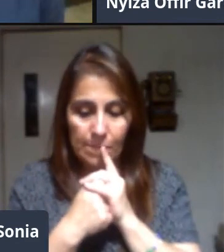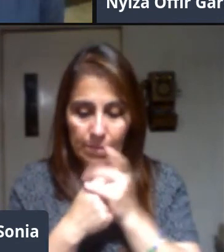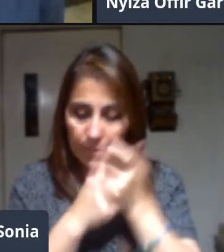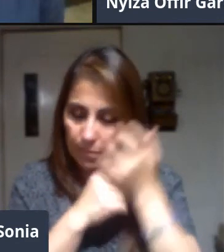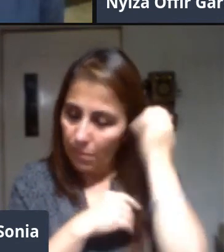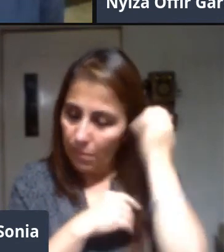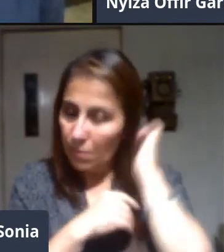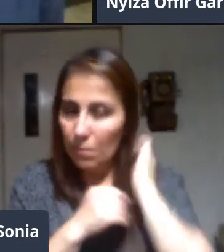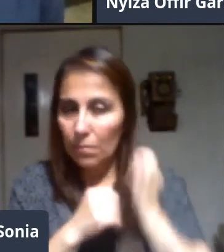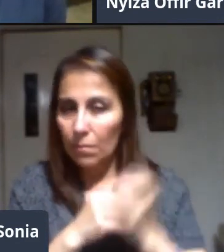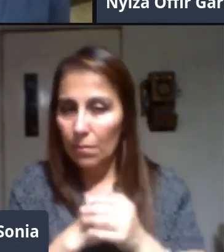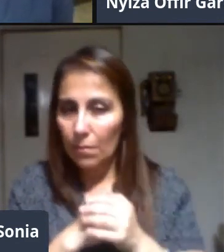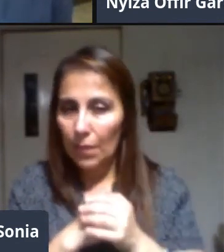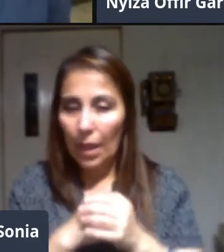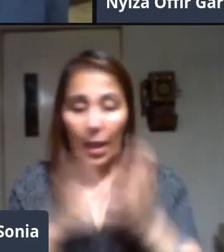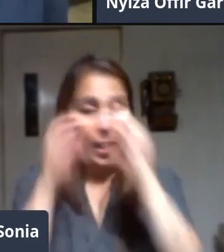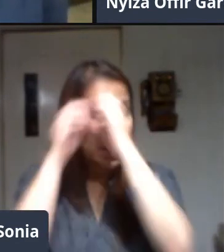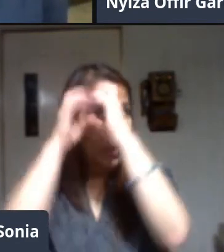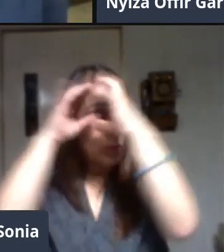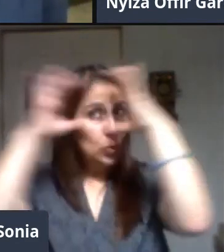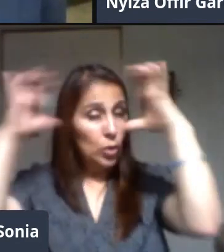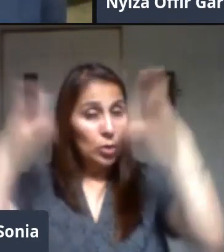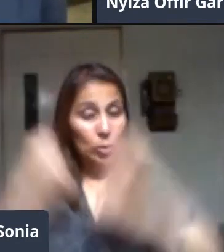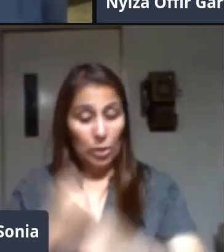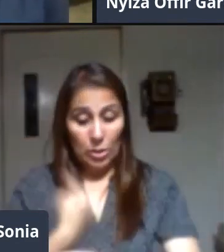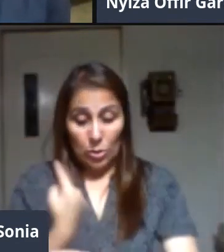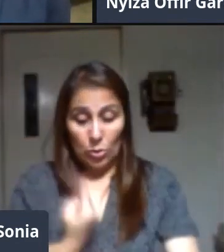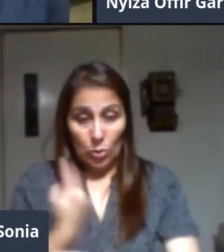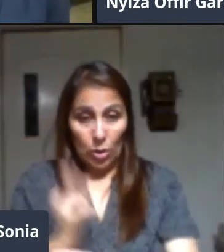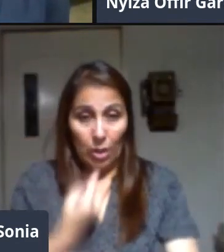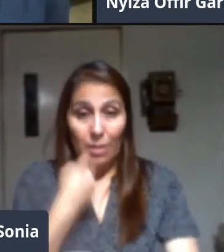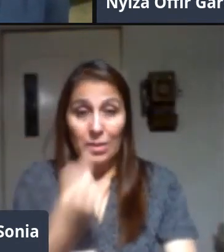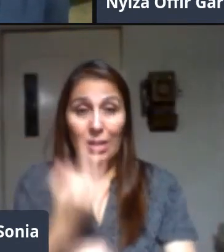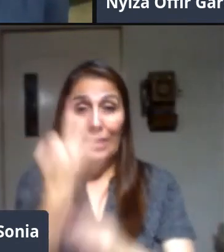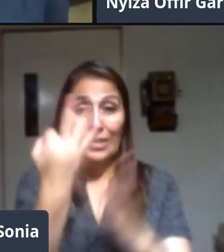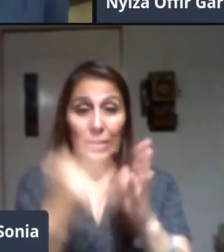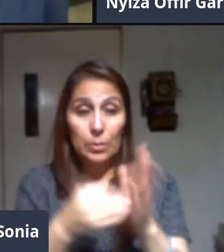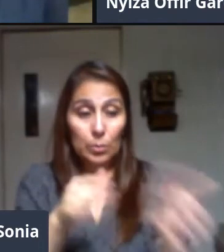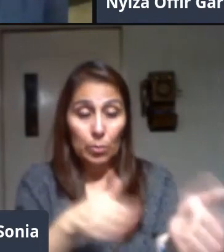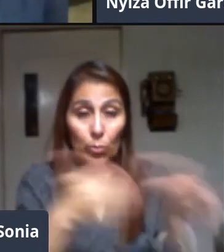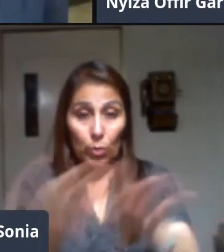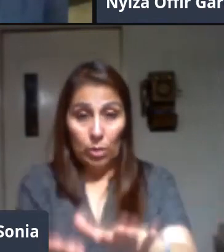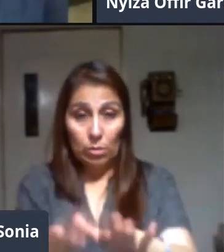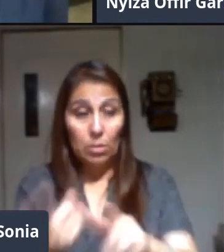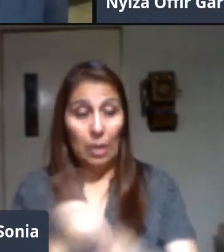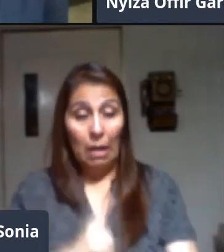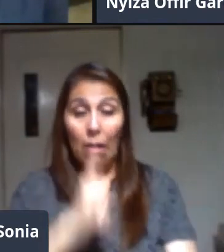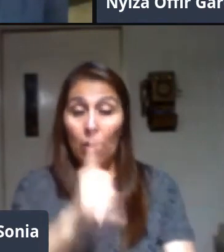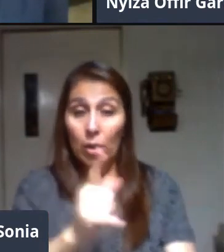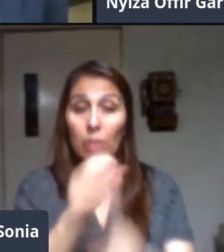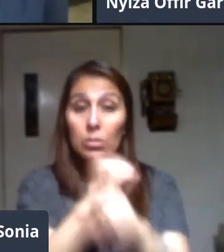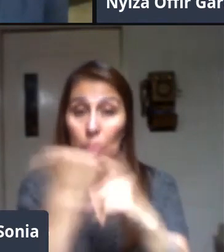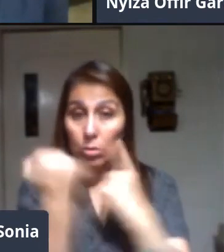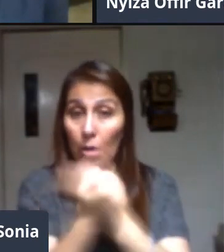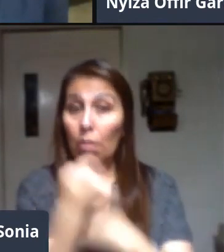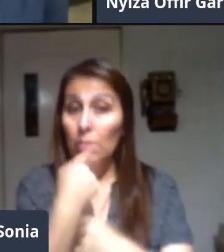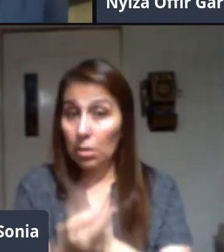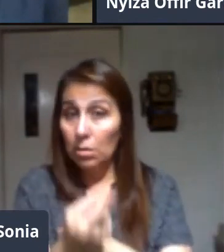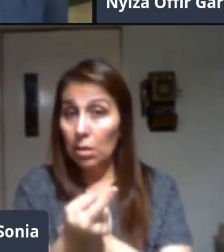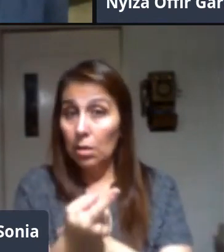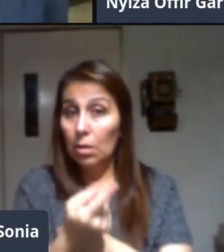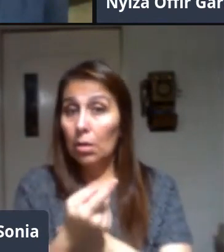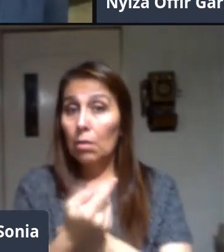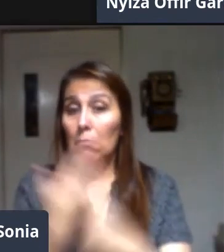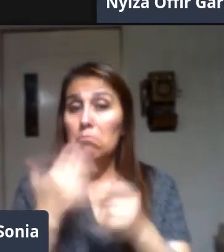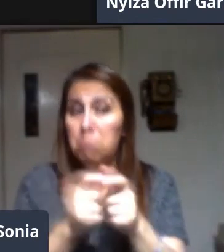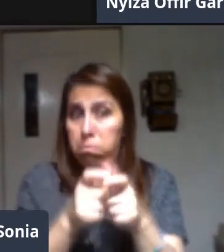también el autor densidad podrán formar 3.000 muertos sin embargo los líderes sindicales y sociales manifiestan que